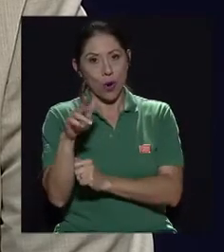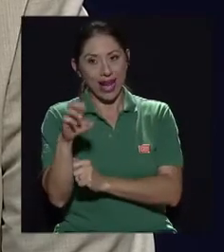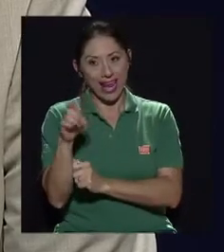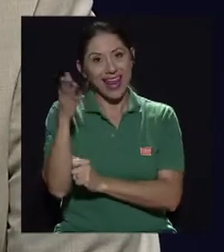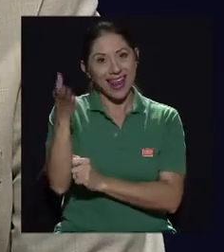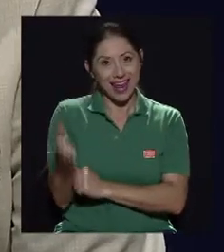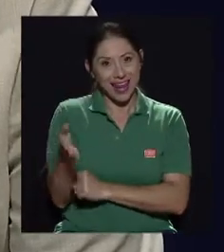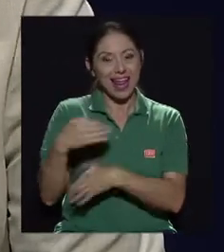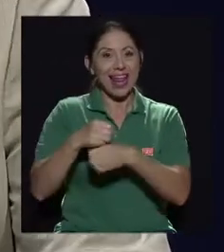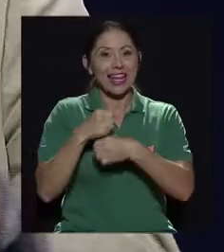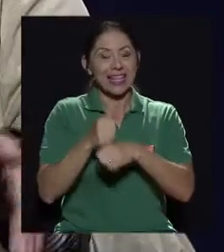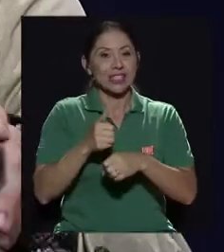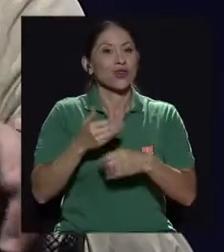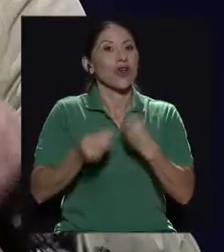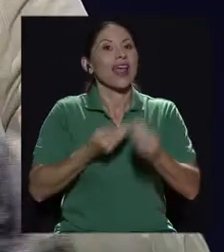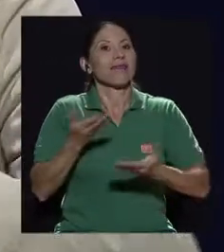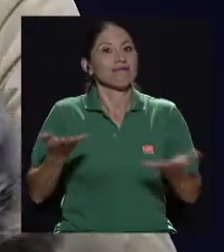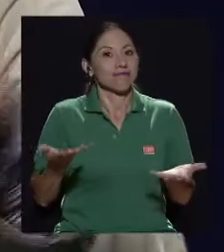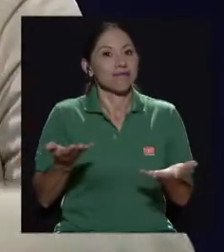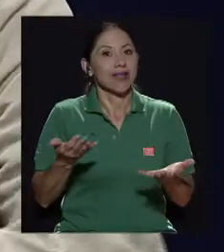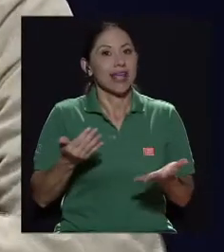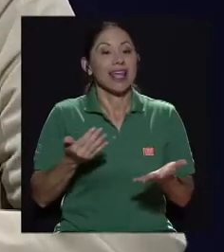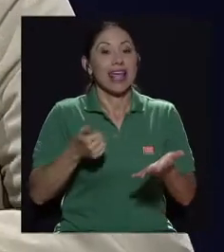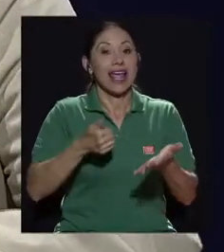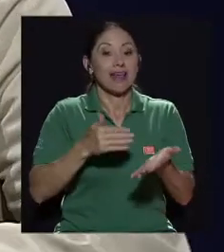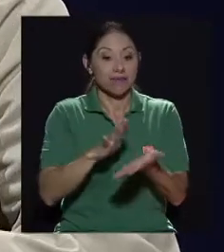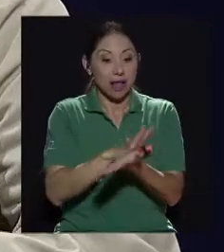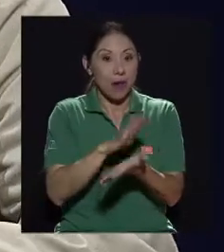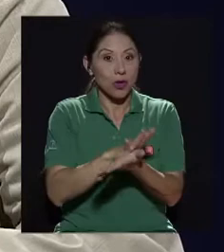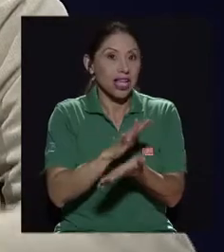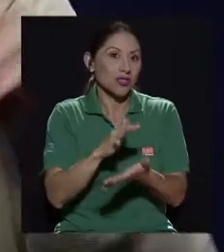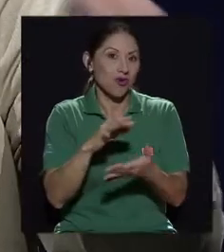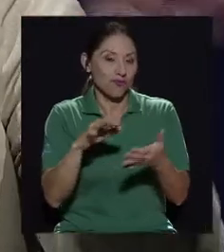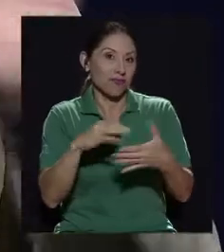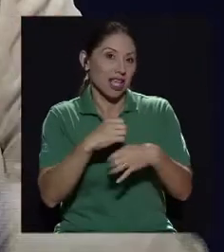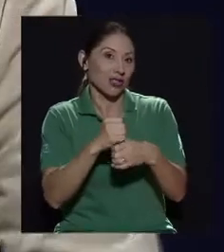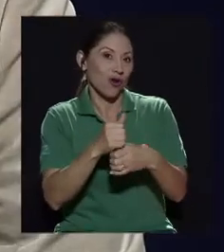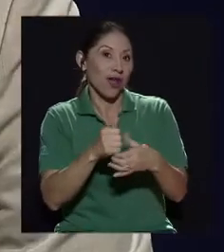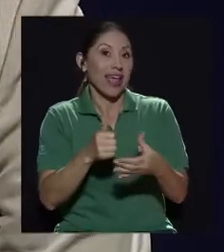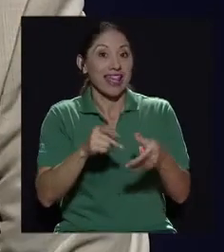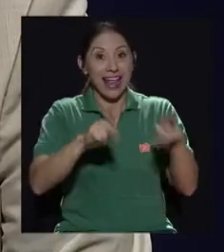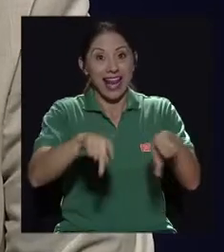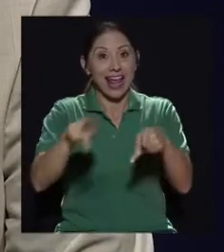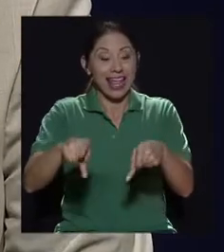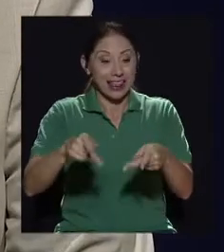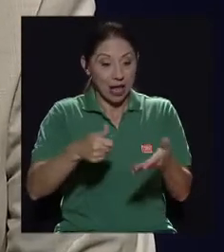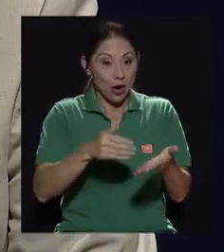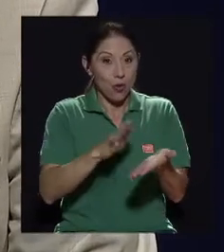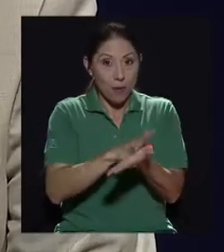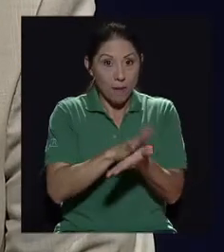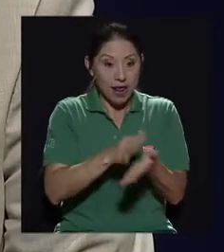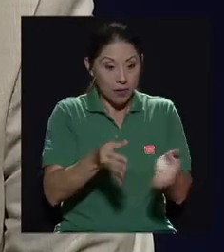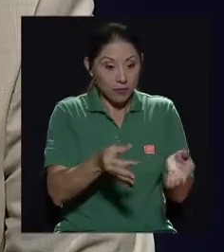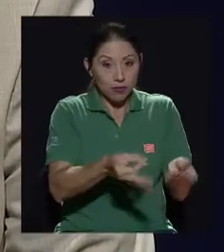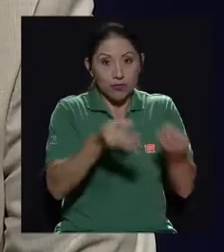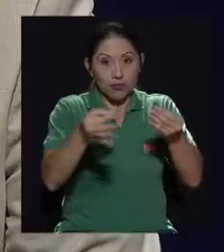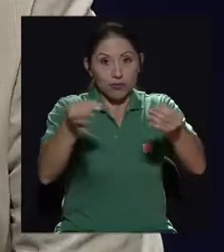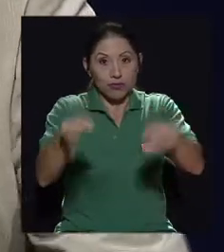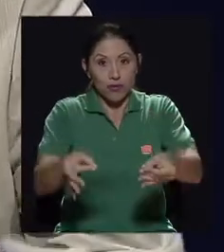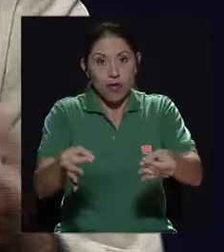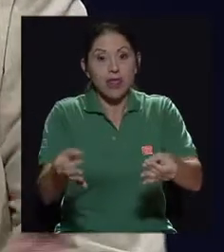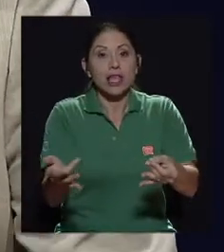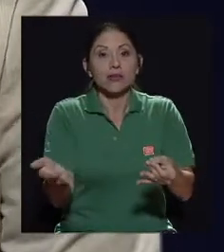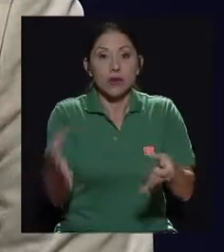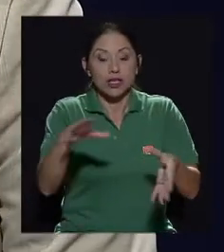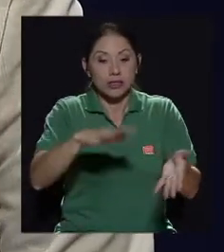de borges fue que hizo la votación en que la gente pusiera un papel y lo metiera en una caja y después se contabilizó un poco eso